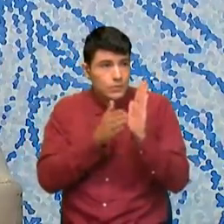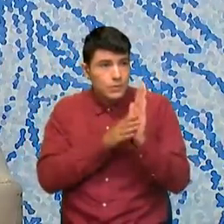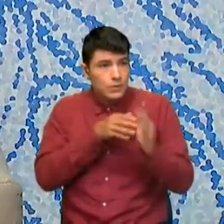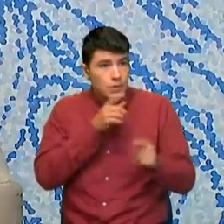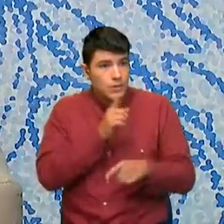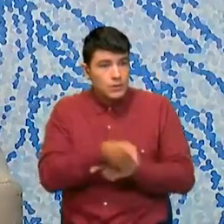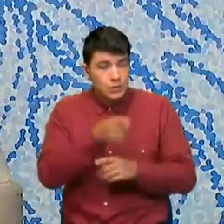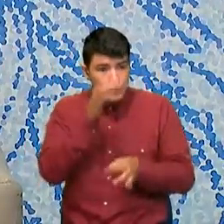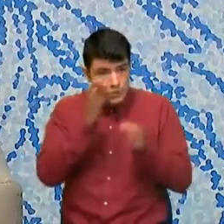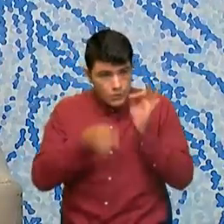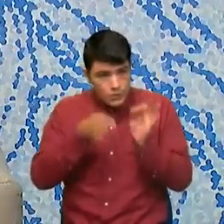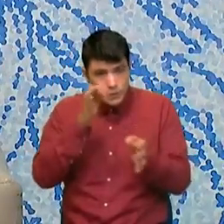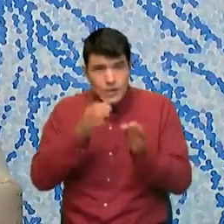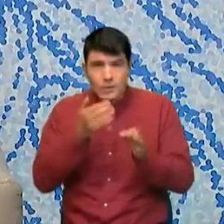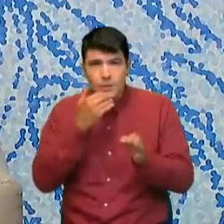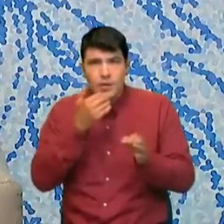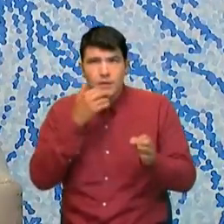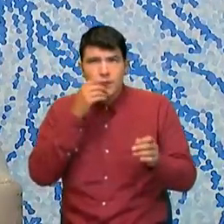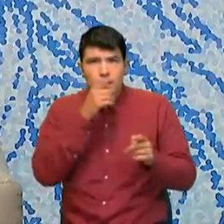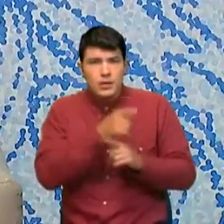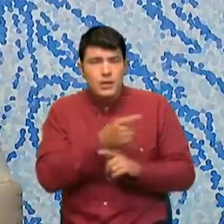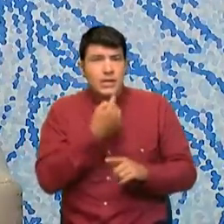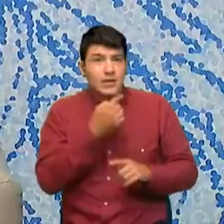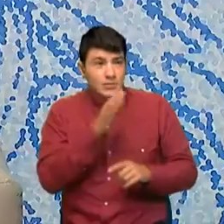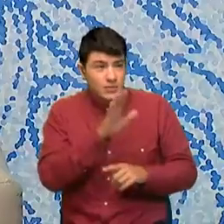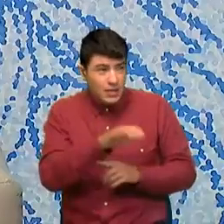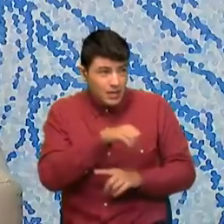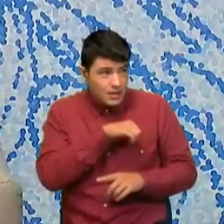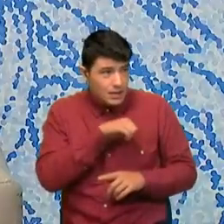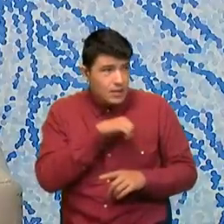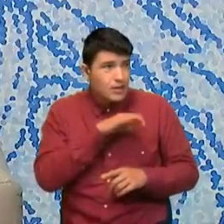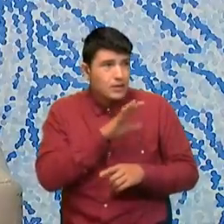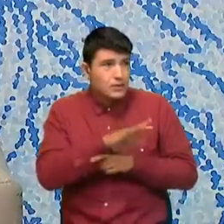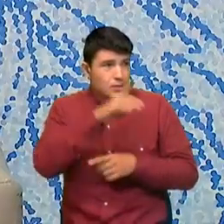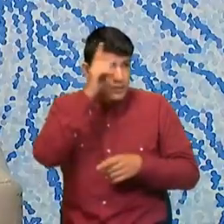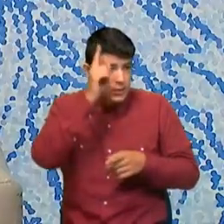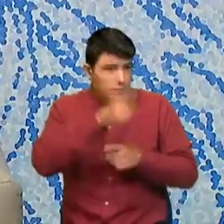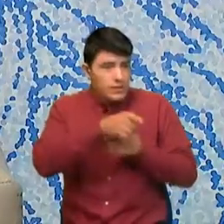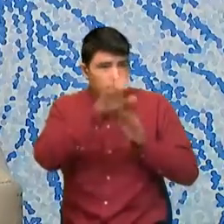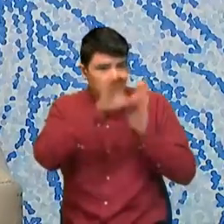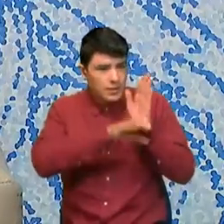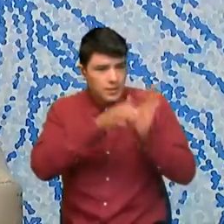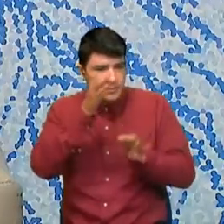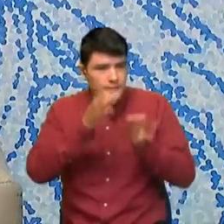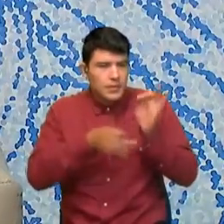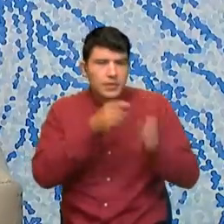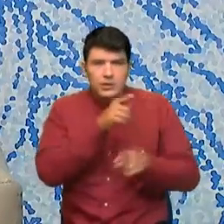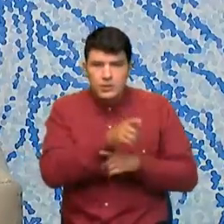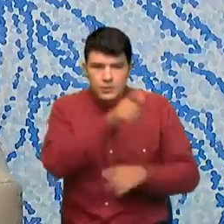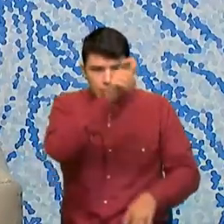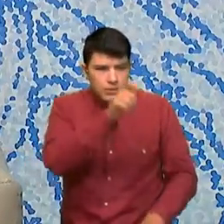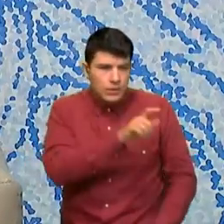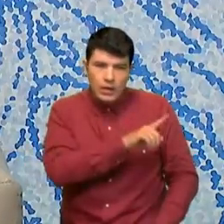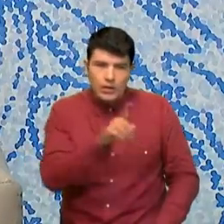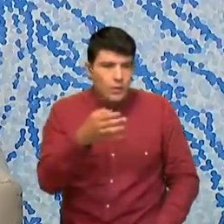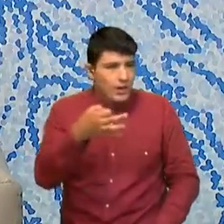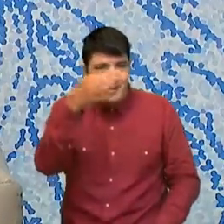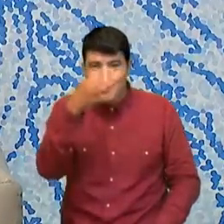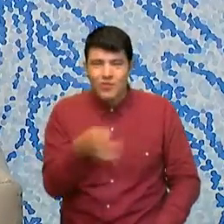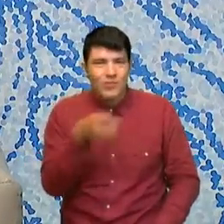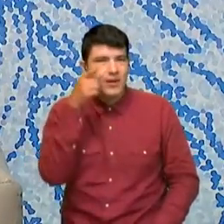jueza, digamos la providencia, lo que usted tiene, que es una sentencia judicial, él no la está cumpliendo, él